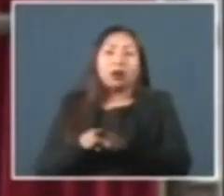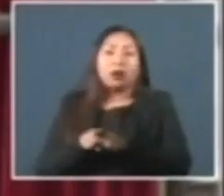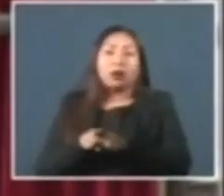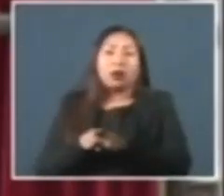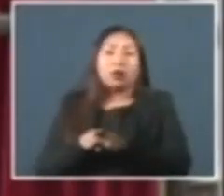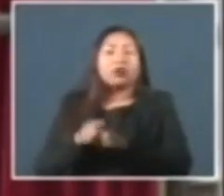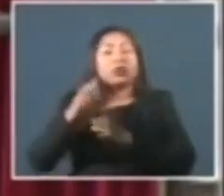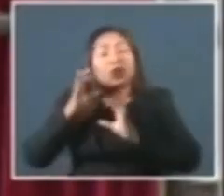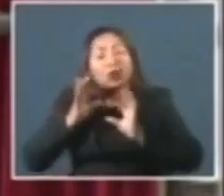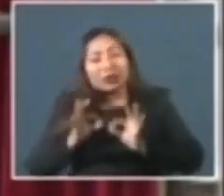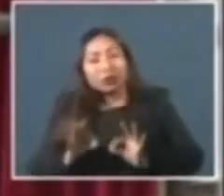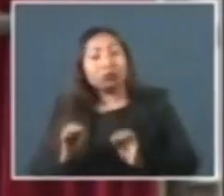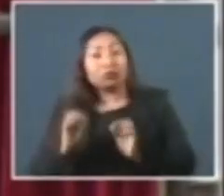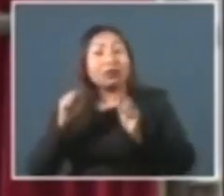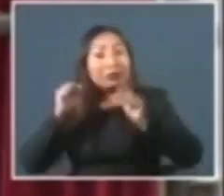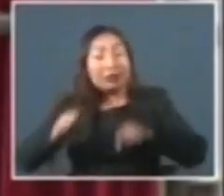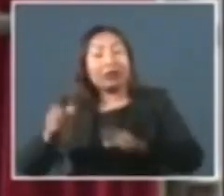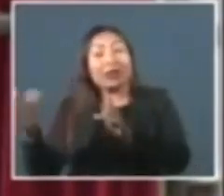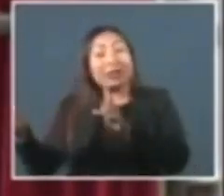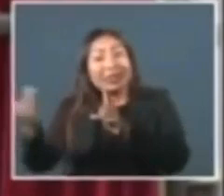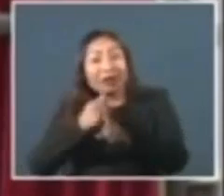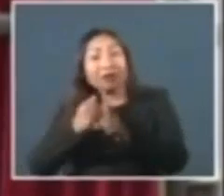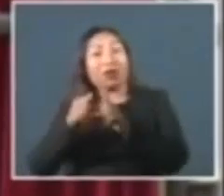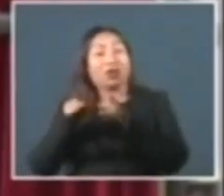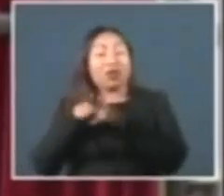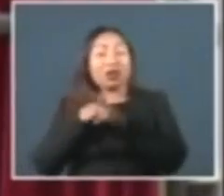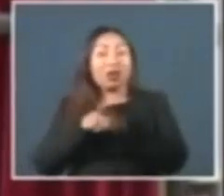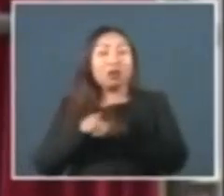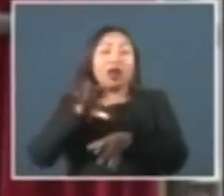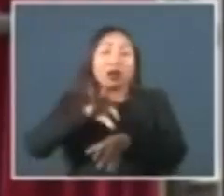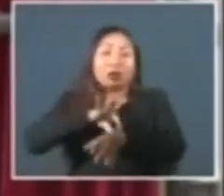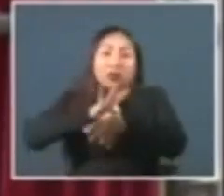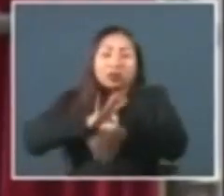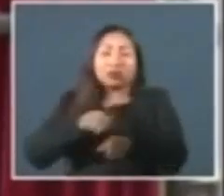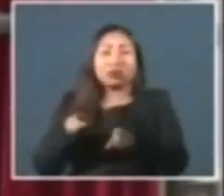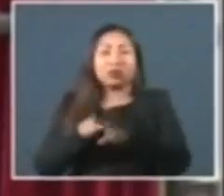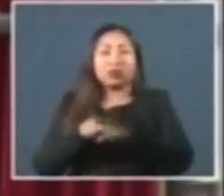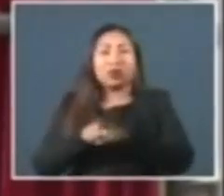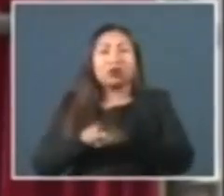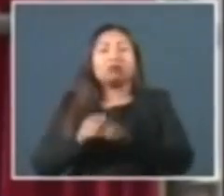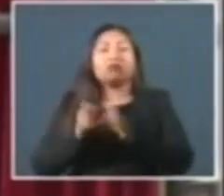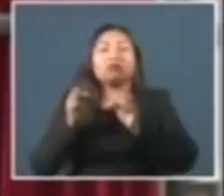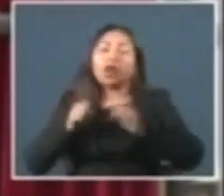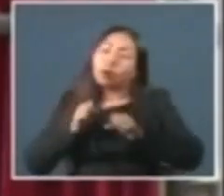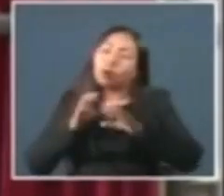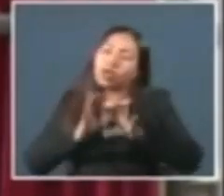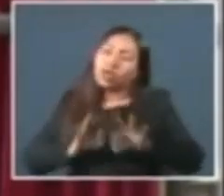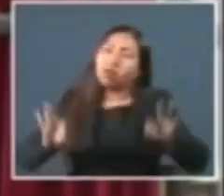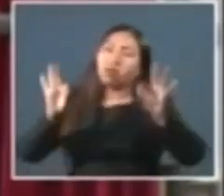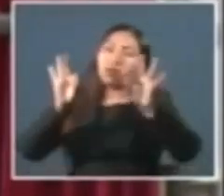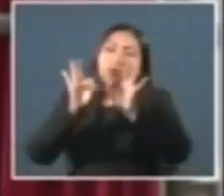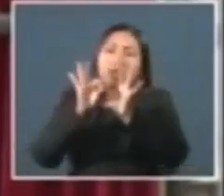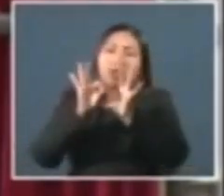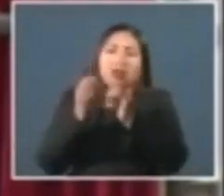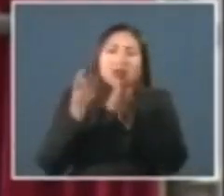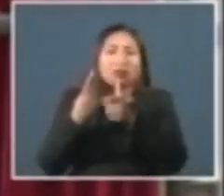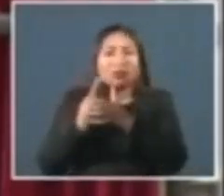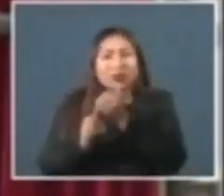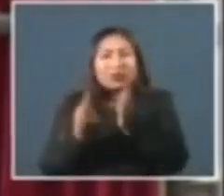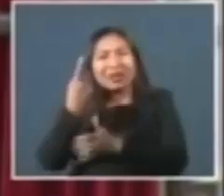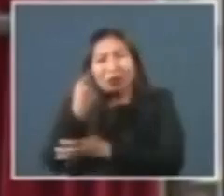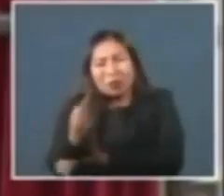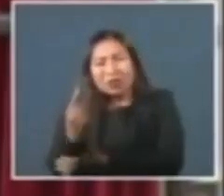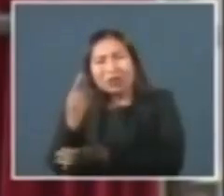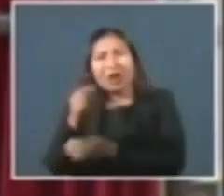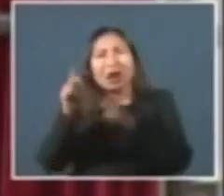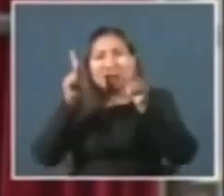las personas? No. ¿Favoreció a personas de su entorno? Sí. Y las únicas personas que lo pueden